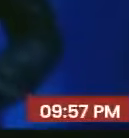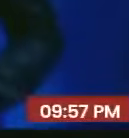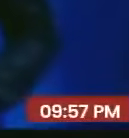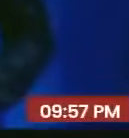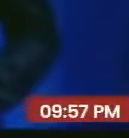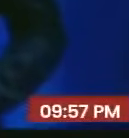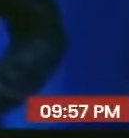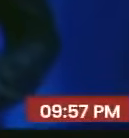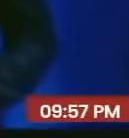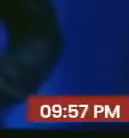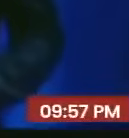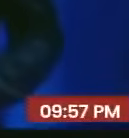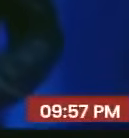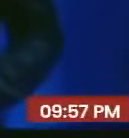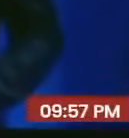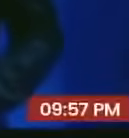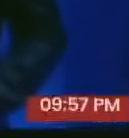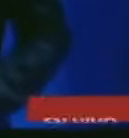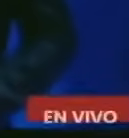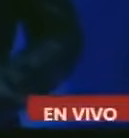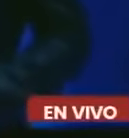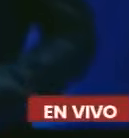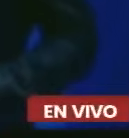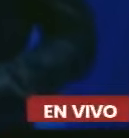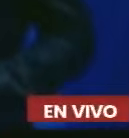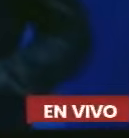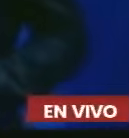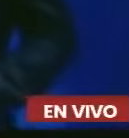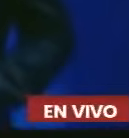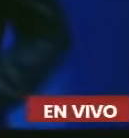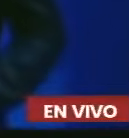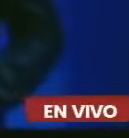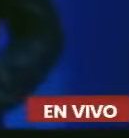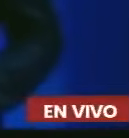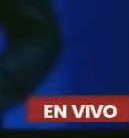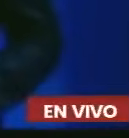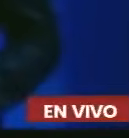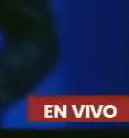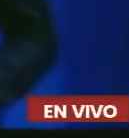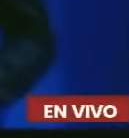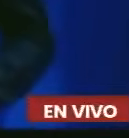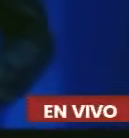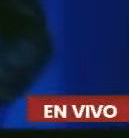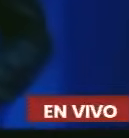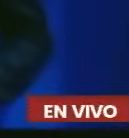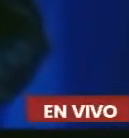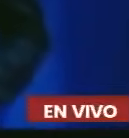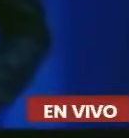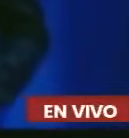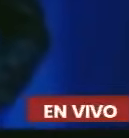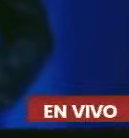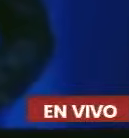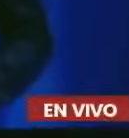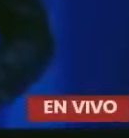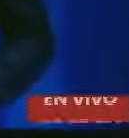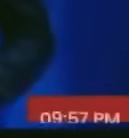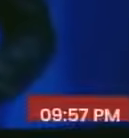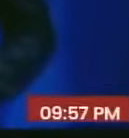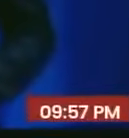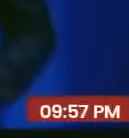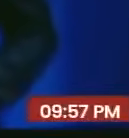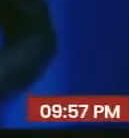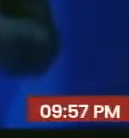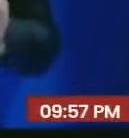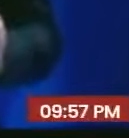Muy buenas noches a todo el público que sintoniza el programa Con Maduro Más, número 27. Buenas noches, presidente, y también a toda la audiencia que nos